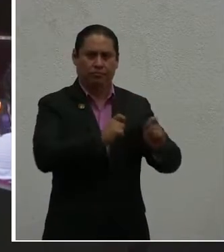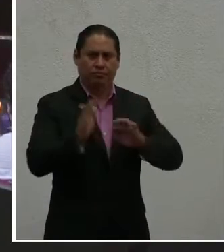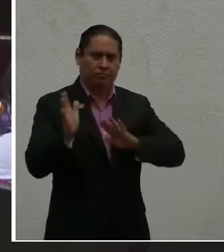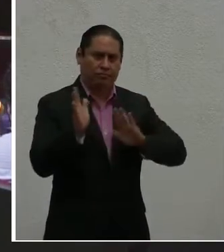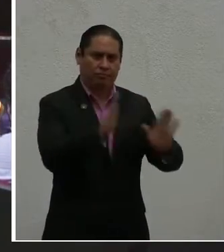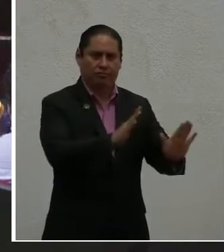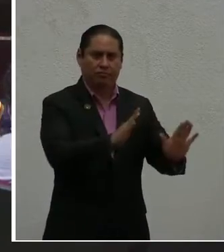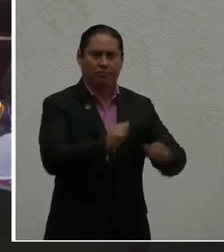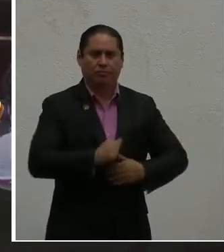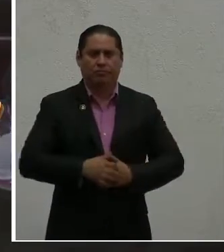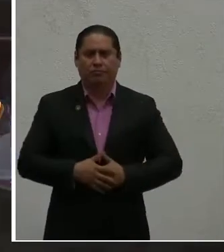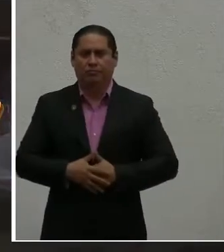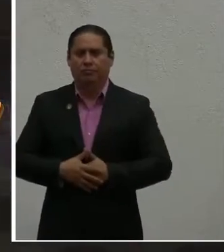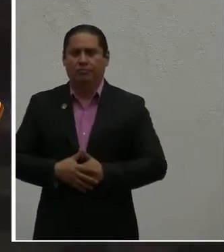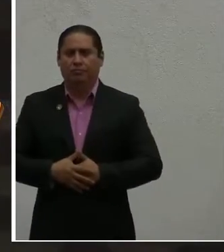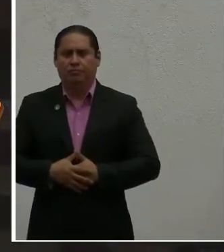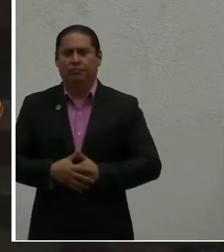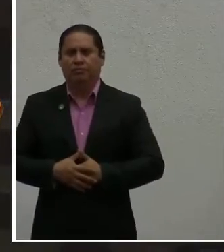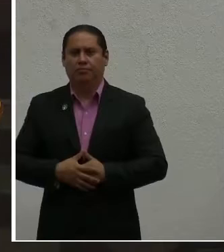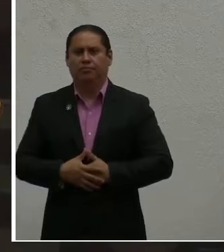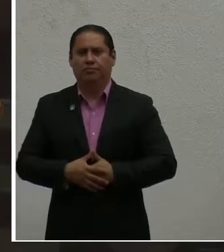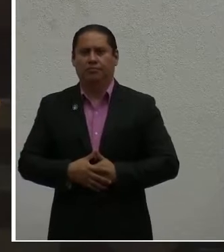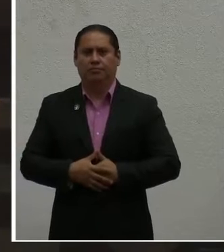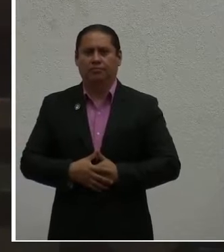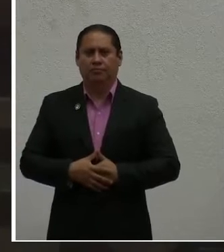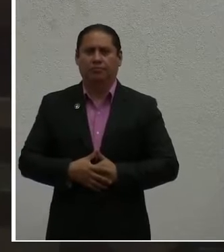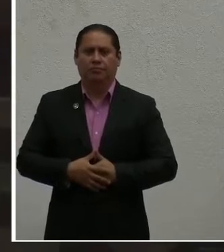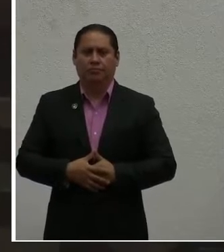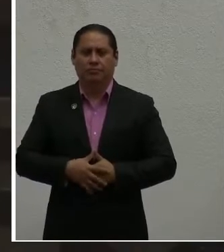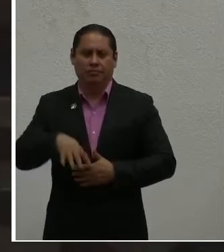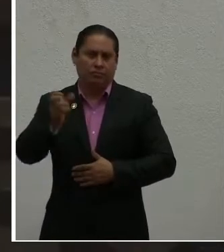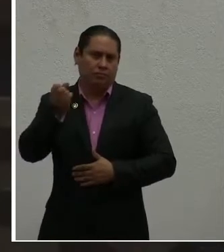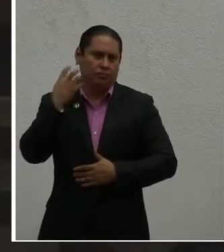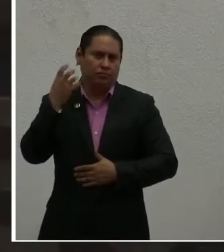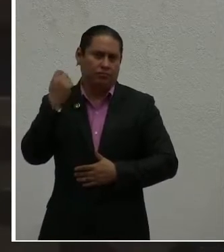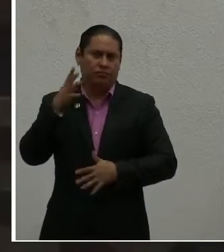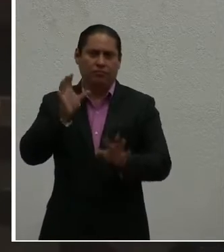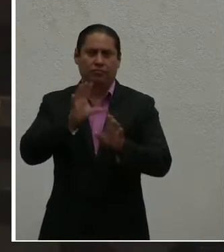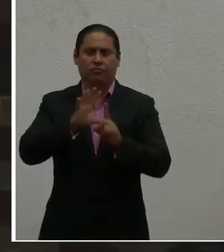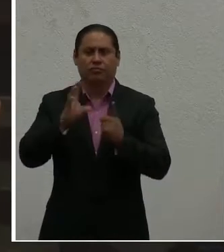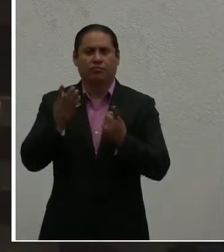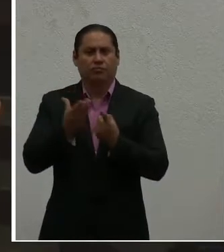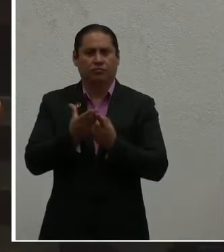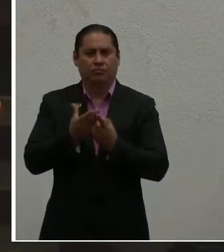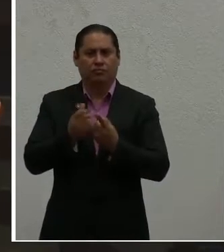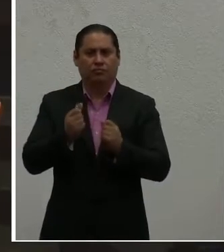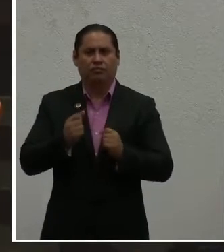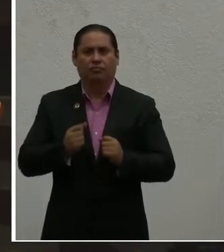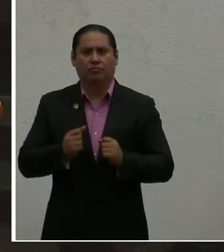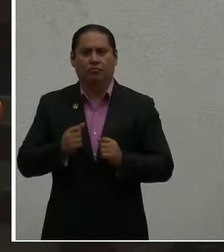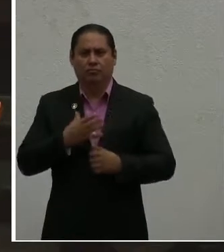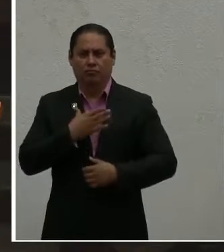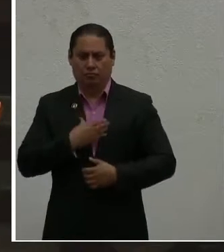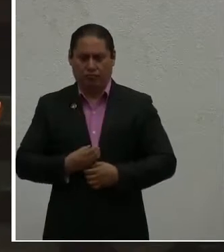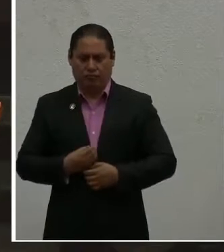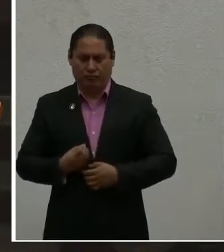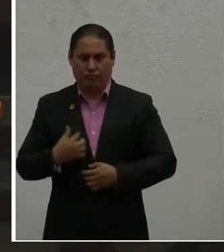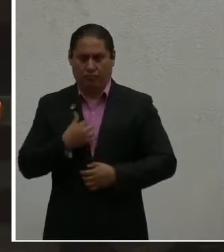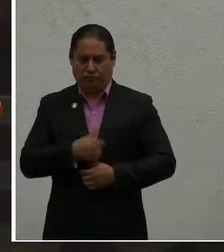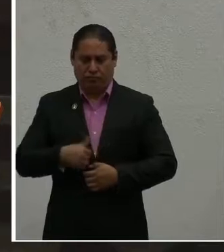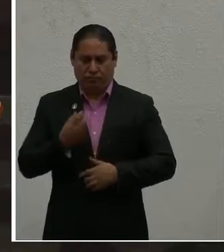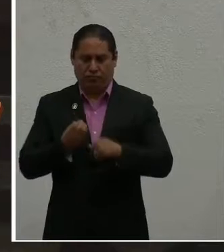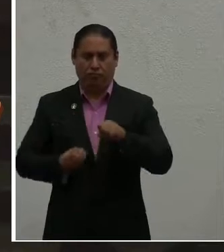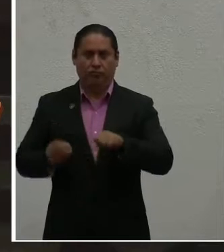legislativos correspondientes. Honorable Asamblea, la Comisión de Postulación de la Medalla